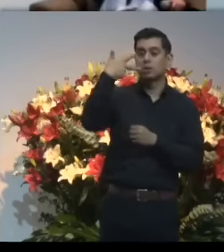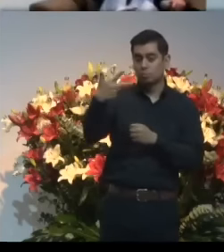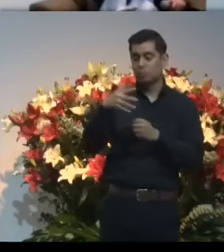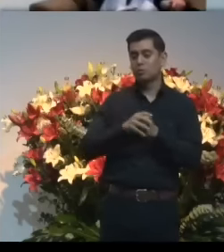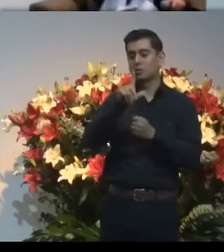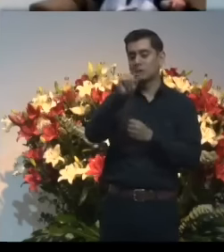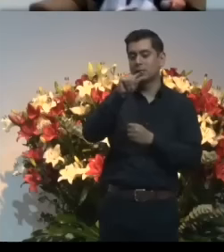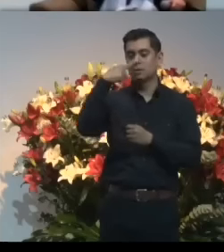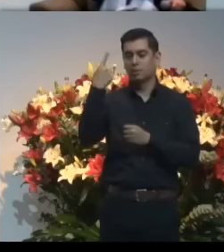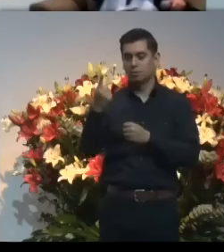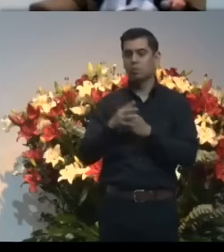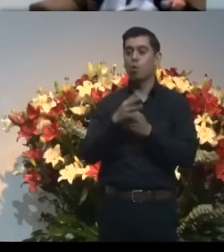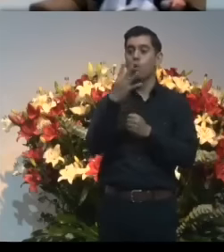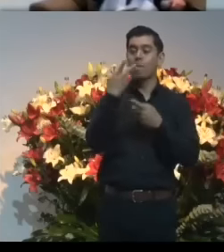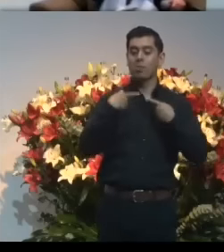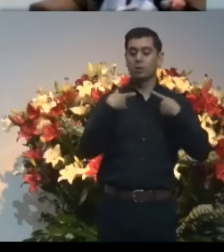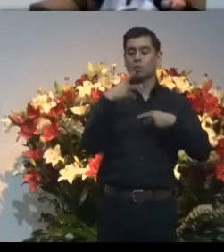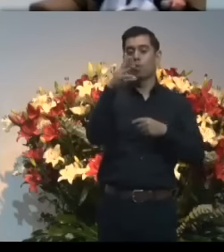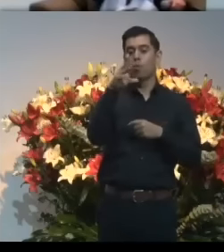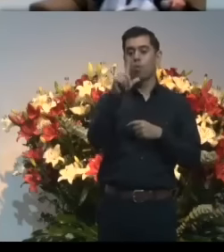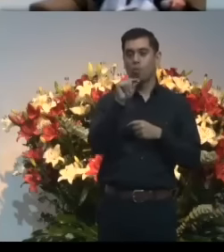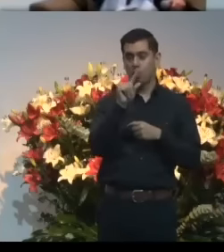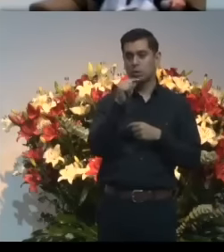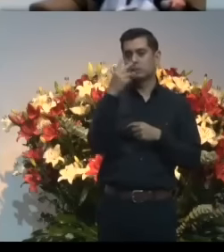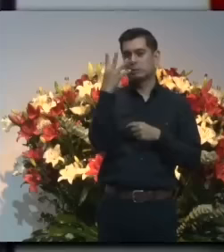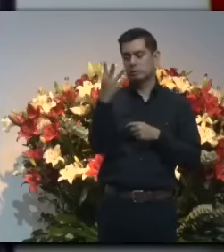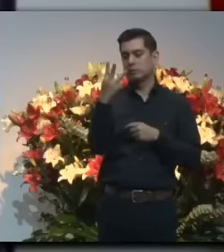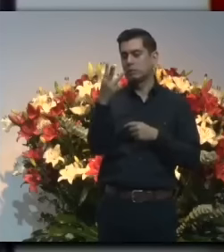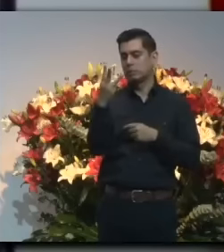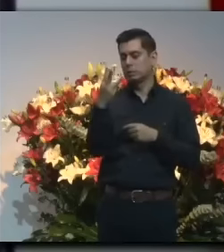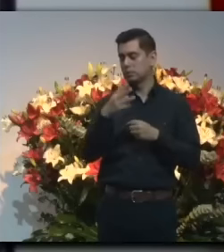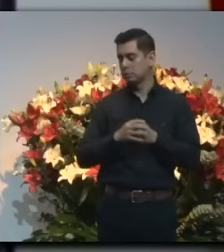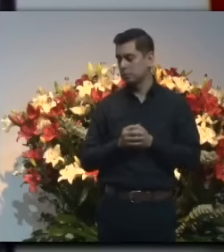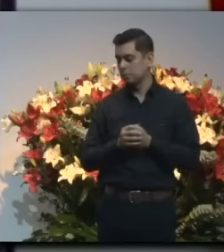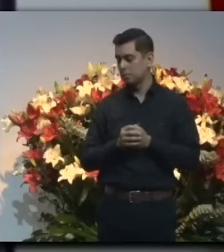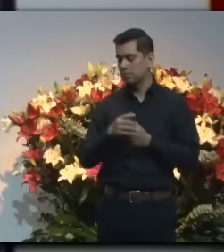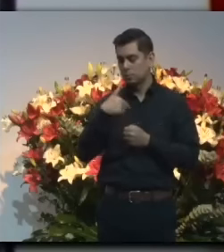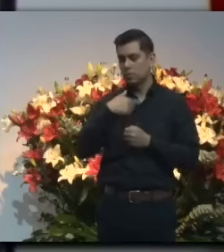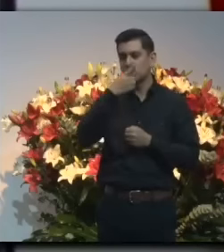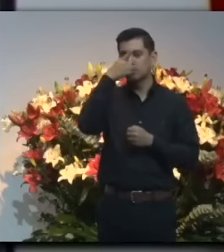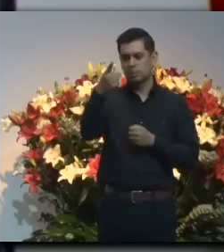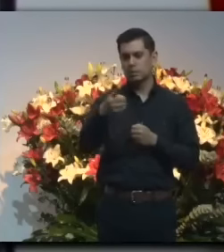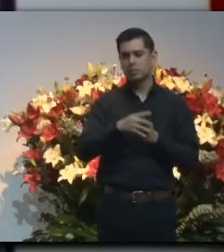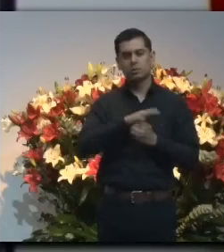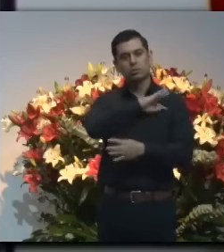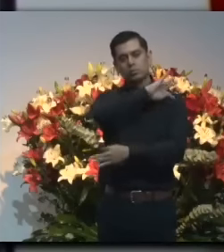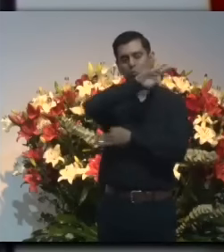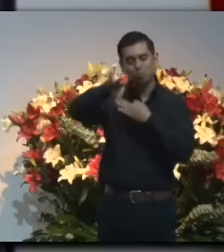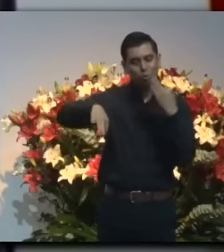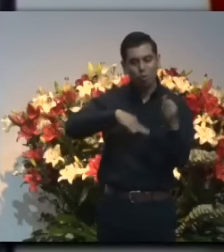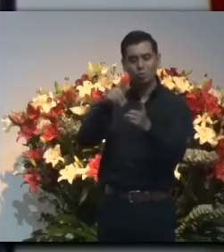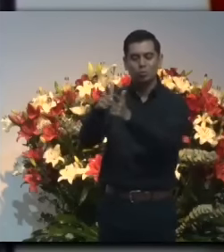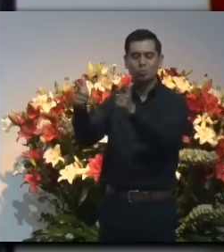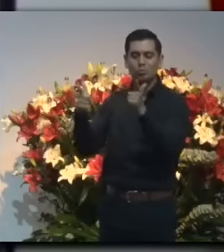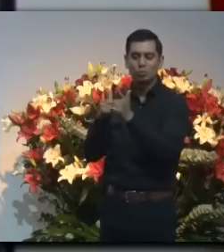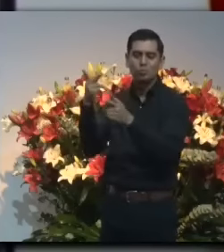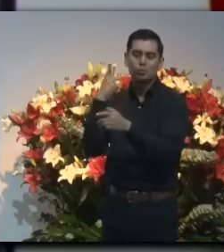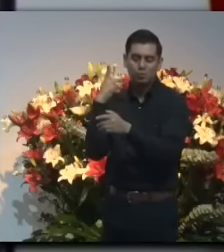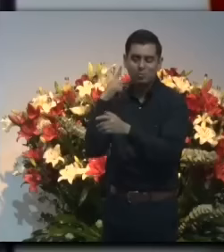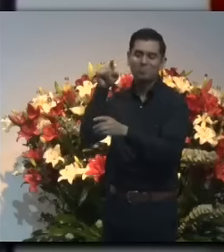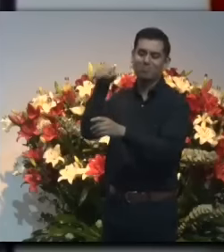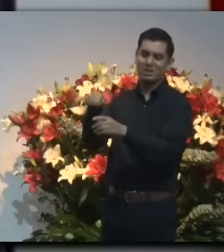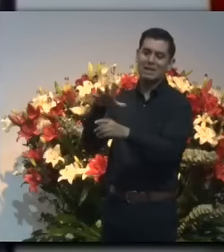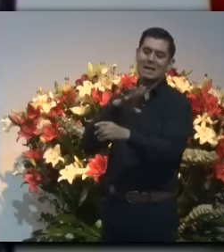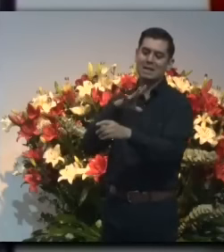los 43… Bueno, primero quiero decirles que en todos los partidos se cuecen habas. Yo,